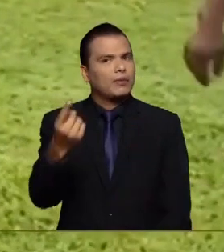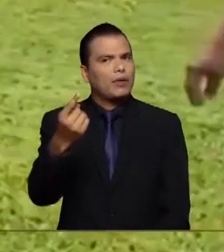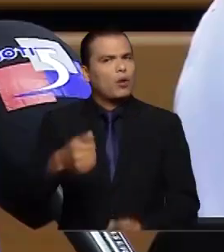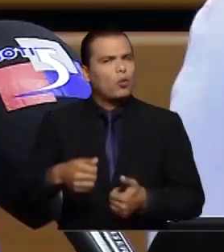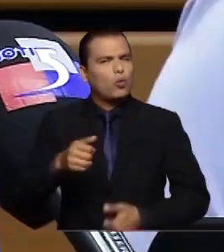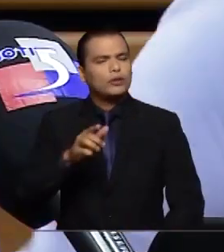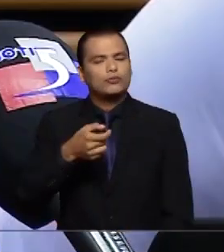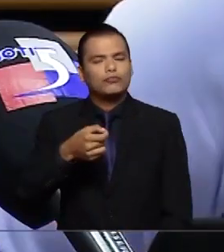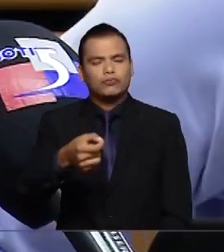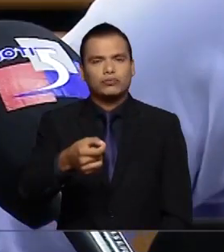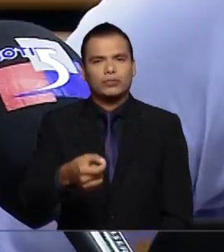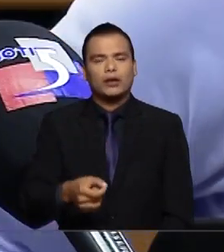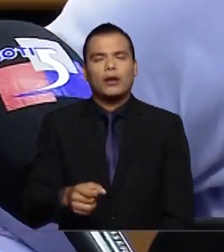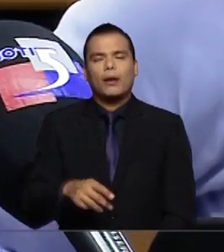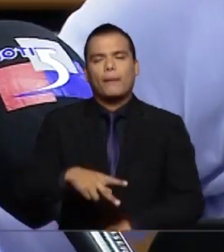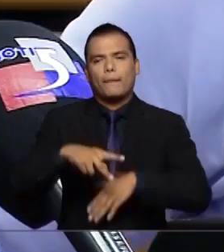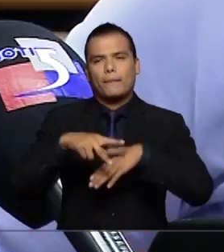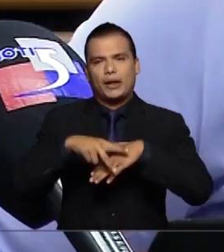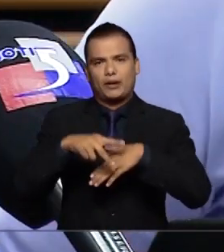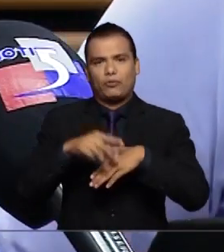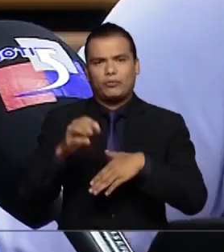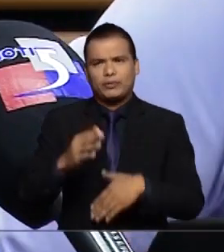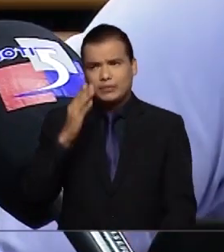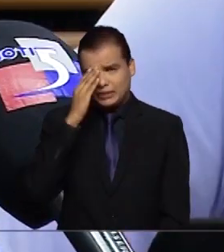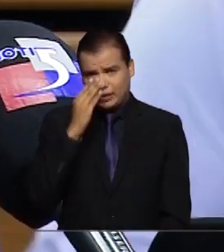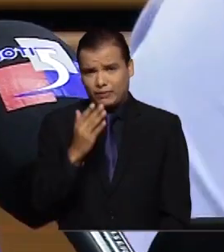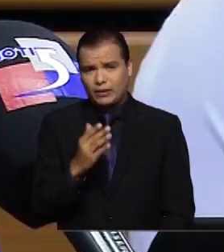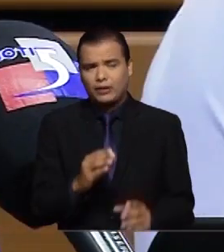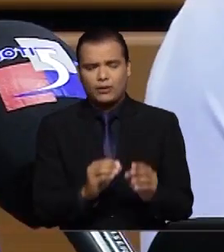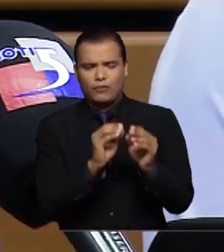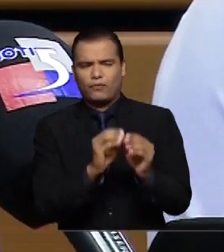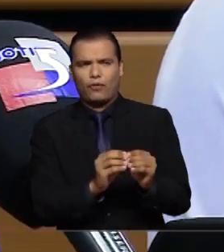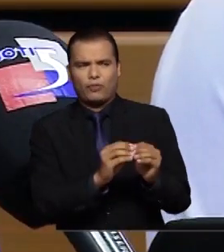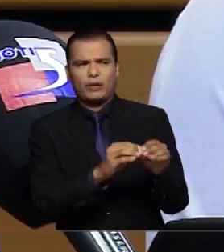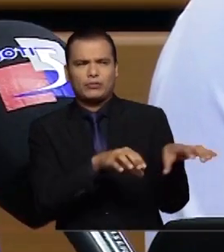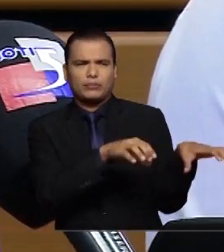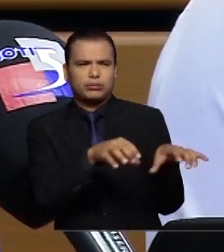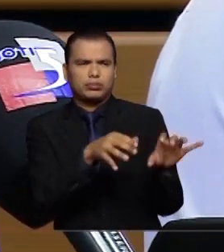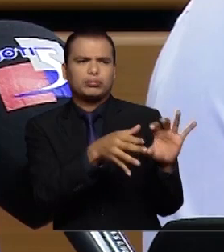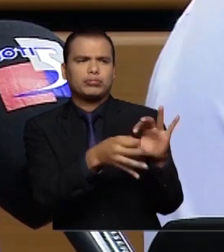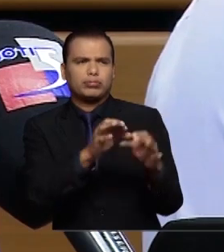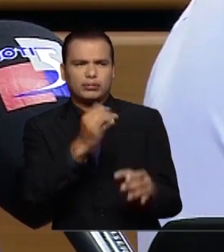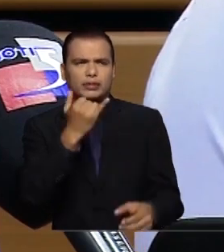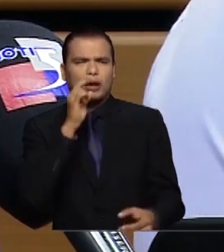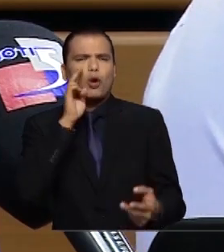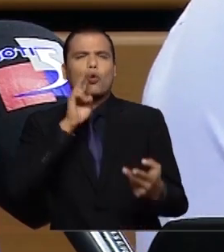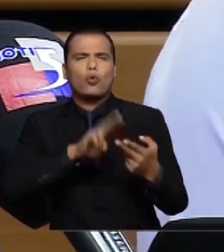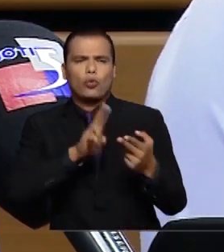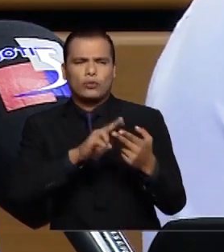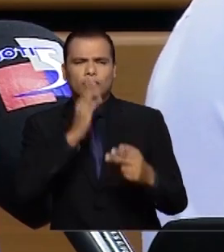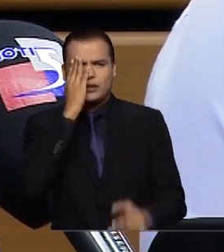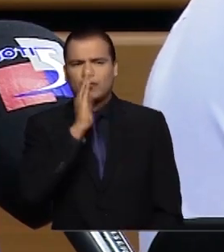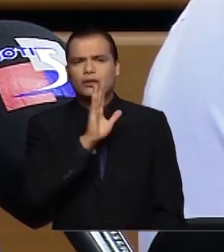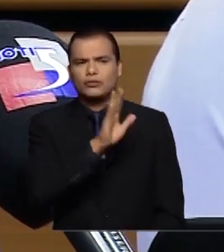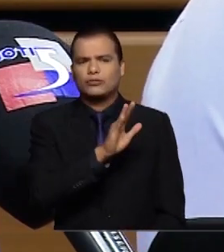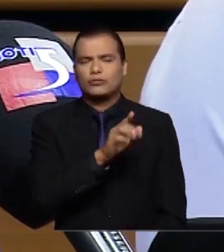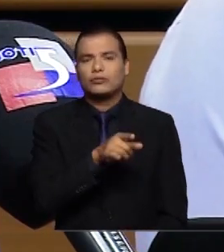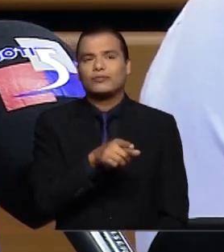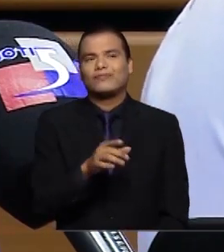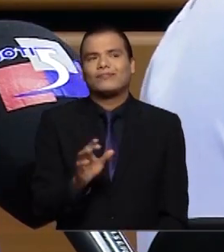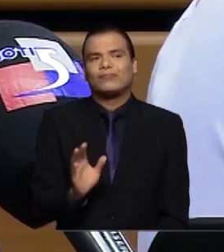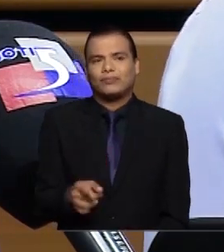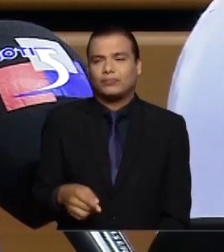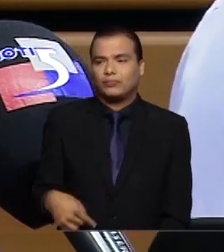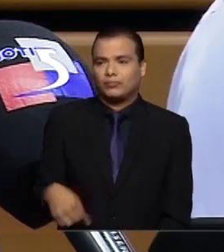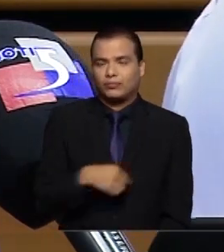juego bien identificada y que día a día buscan llevar y posicionar eso